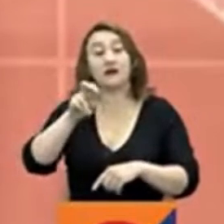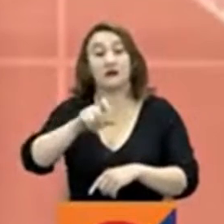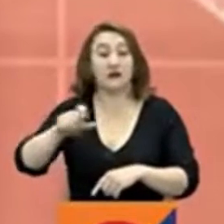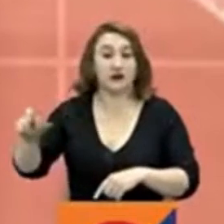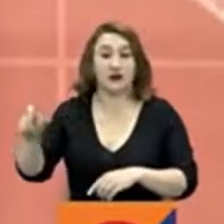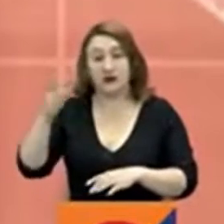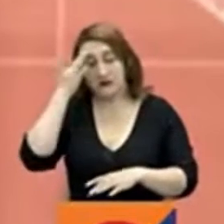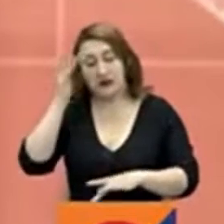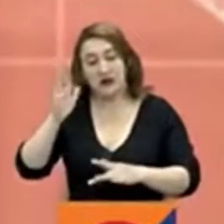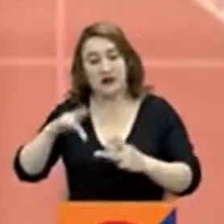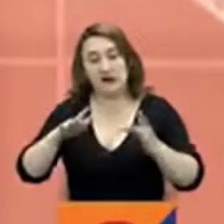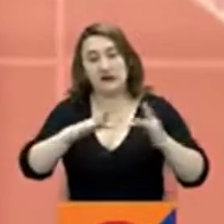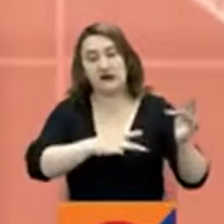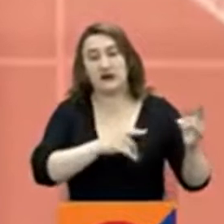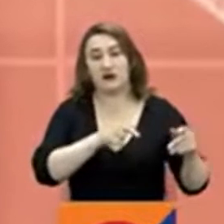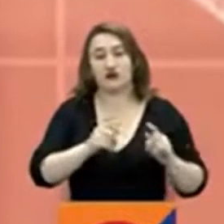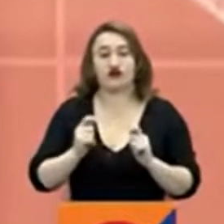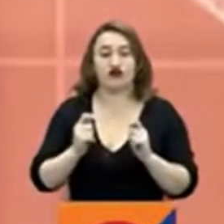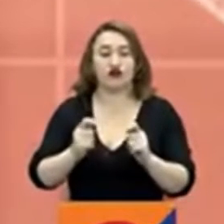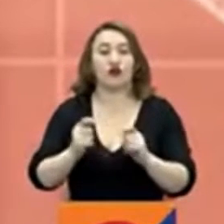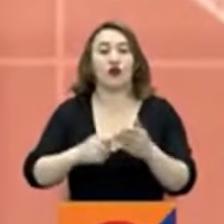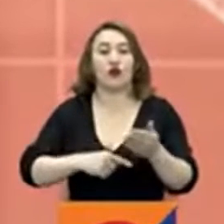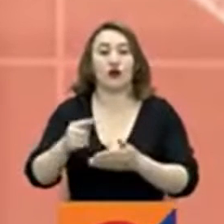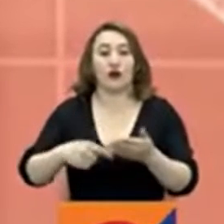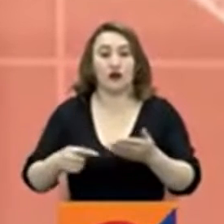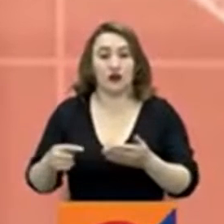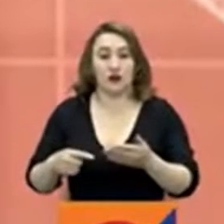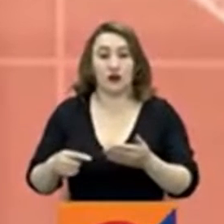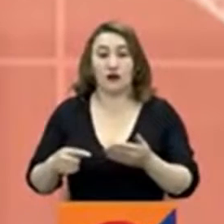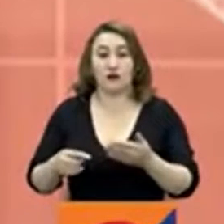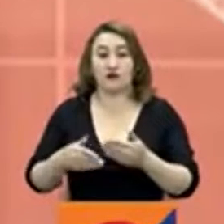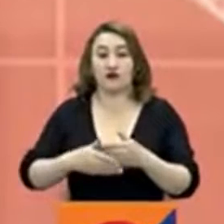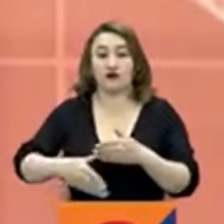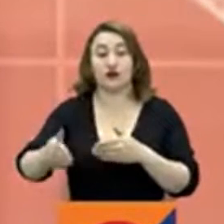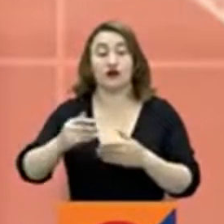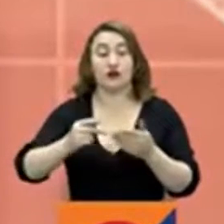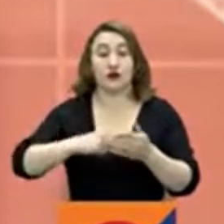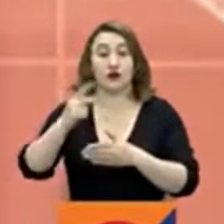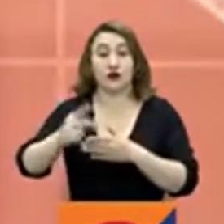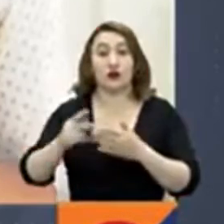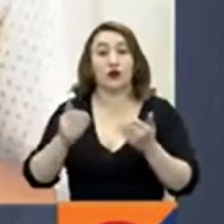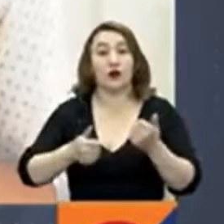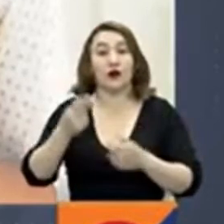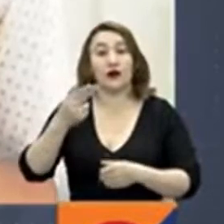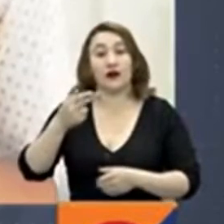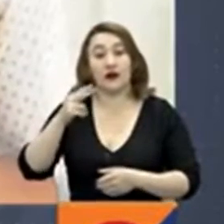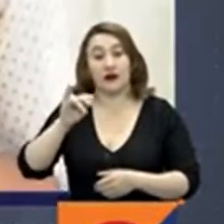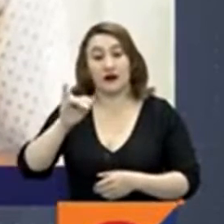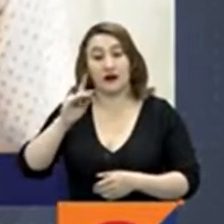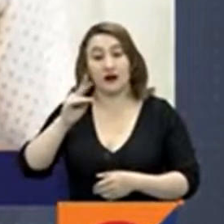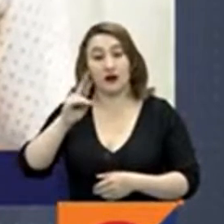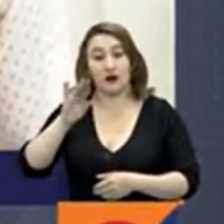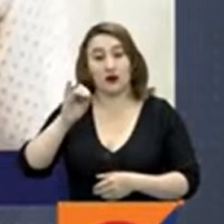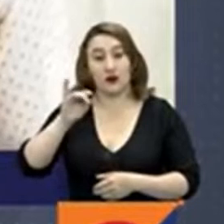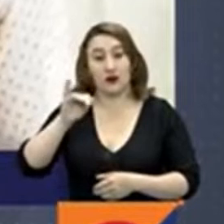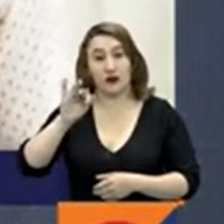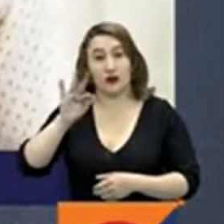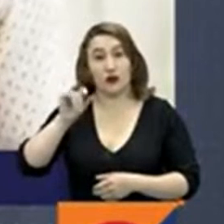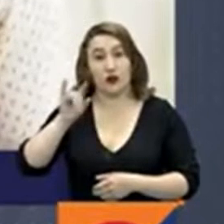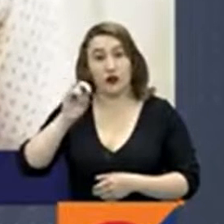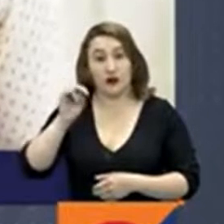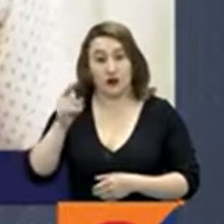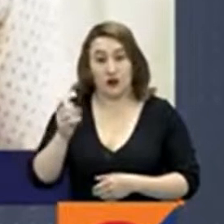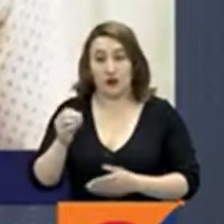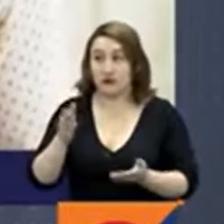hubo irregularidades en la adjudicación del contrato de operación del megaproyecto de Hidroituango. Dani Correa, buenas tardes, usted con más